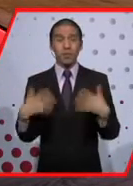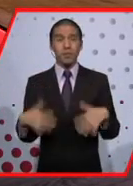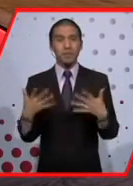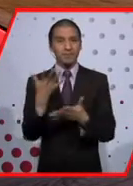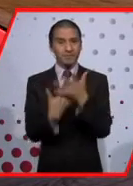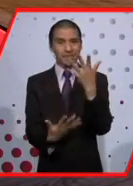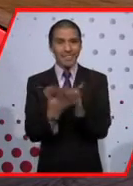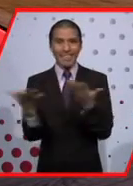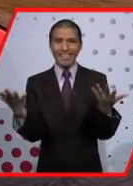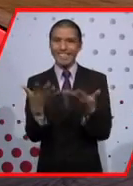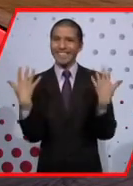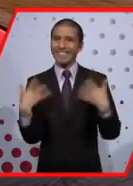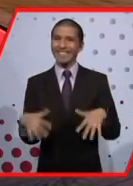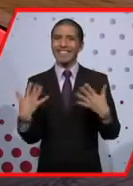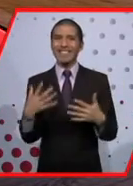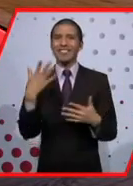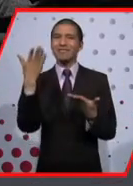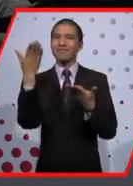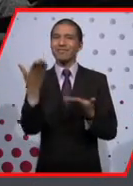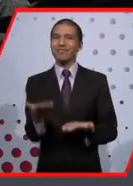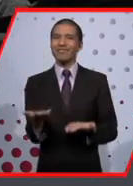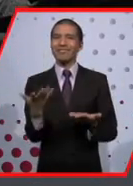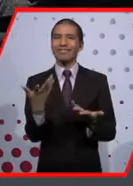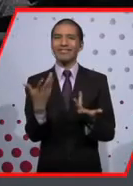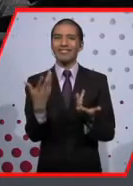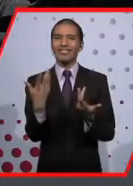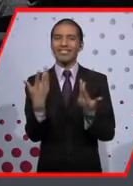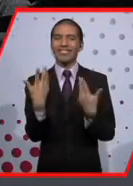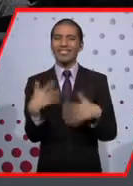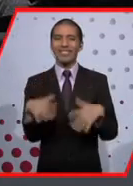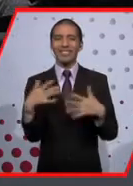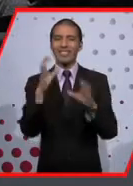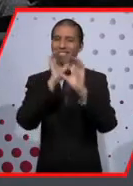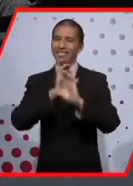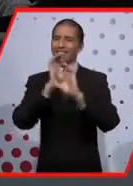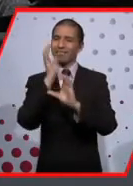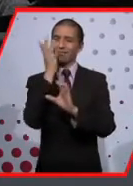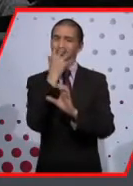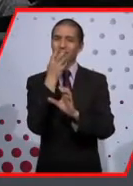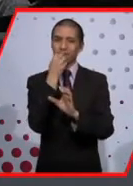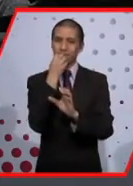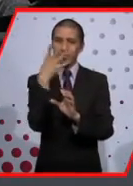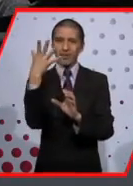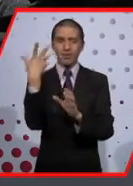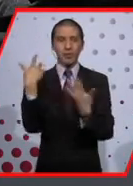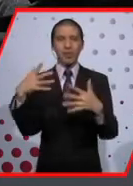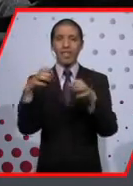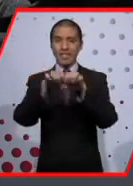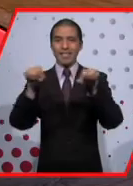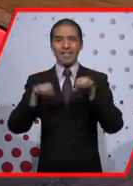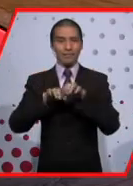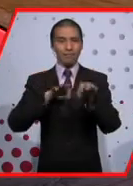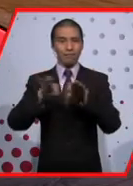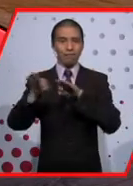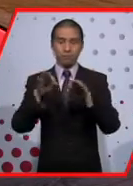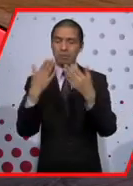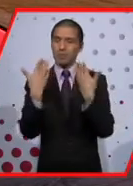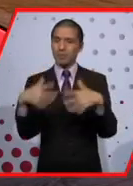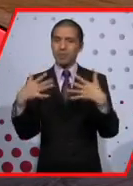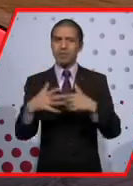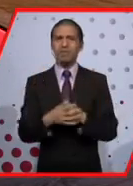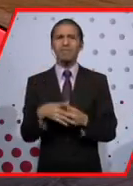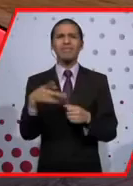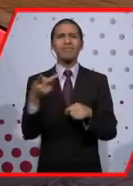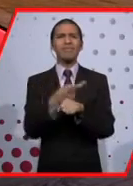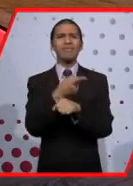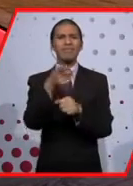esto. Una gran voz, una gran presencia, una gran cantante y además con un equipazo tremendo. Muchas gracias. ¿Qué temas trae